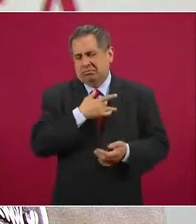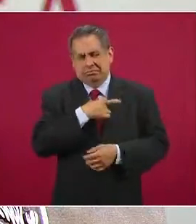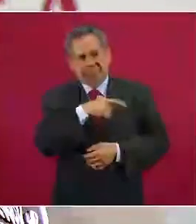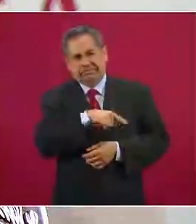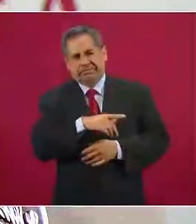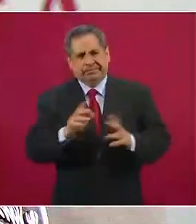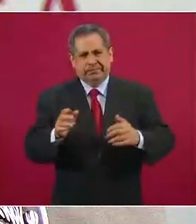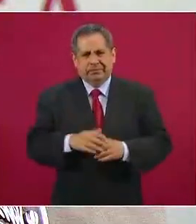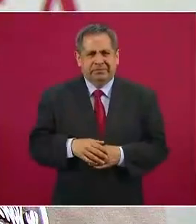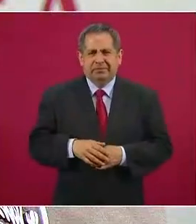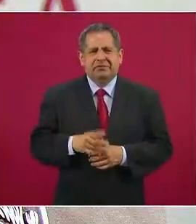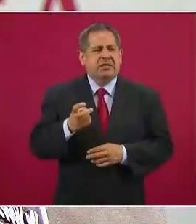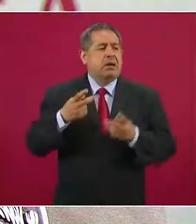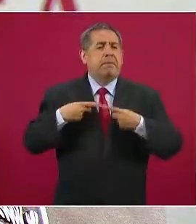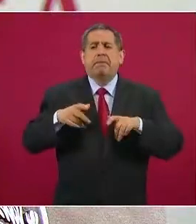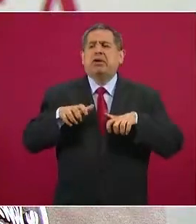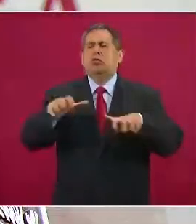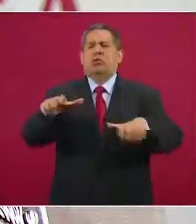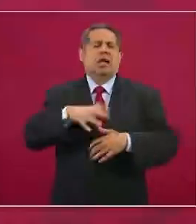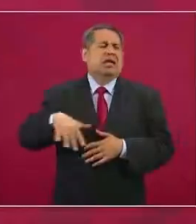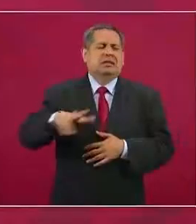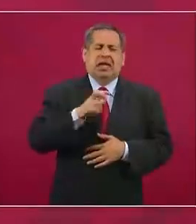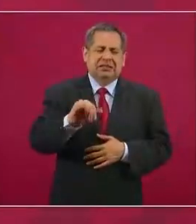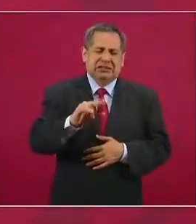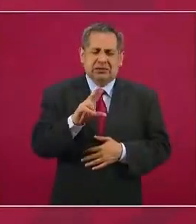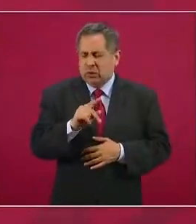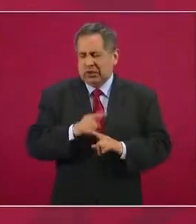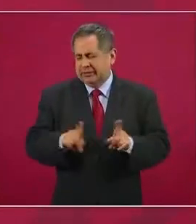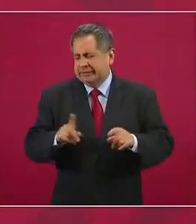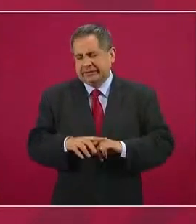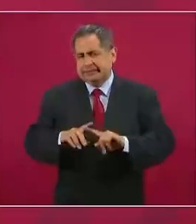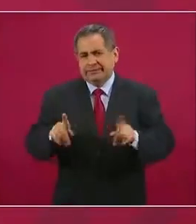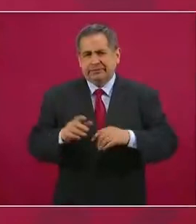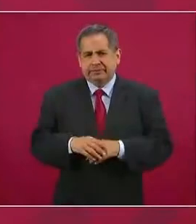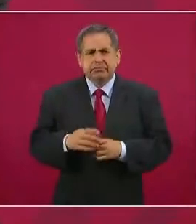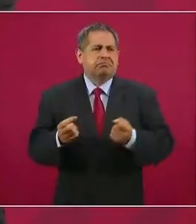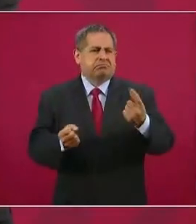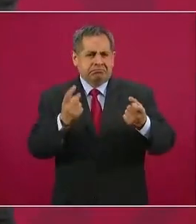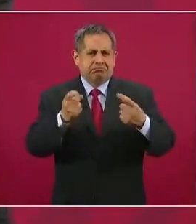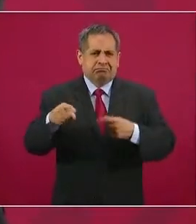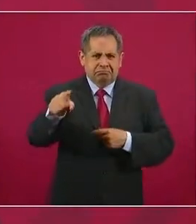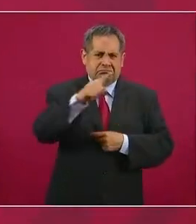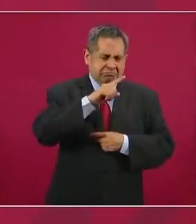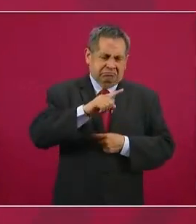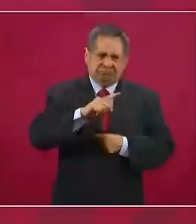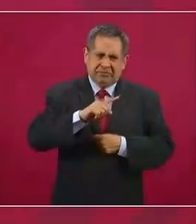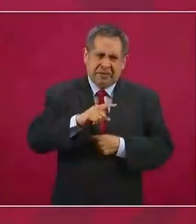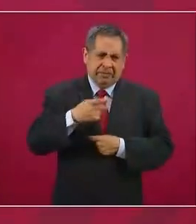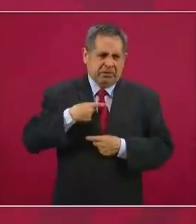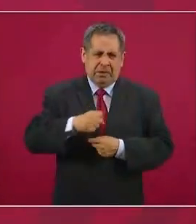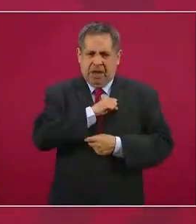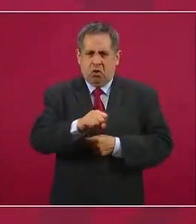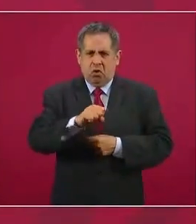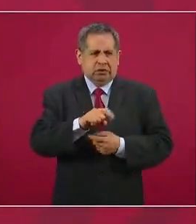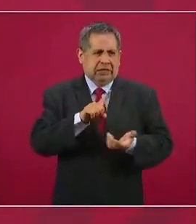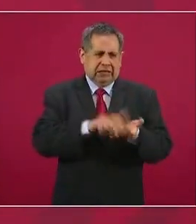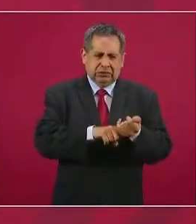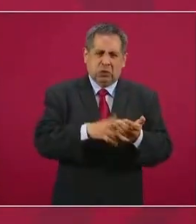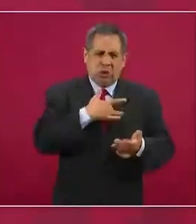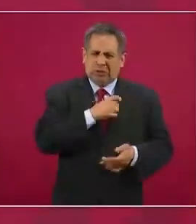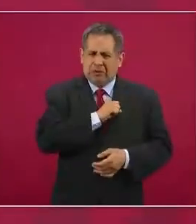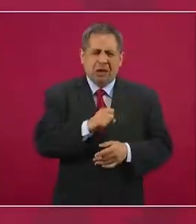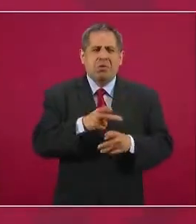y no es así el pueblo de México, aunque sí hay malos de Malolandia, eso sí,